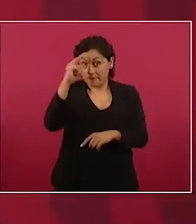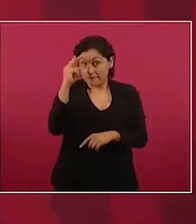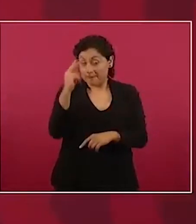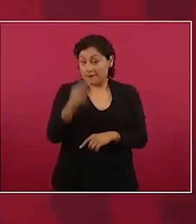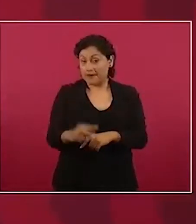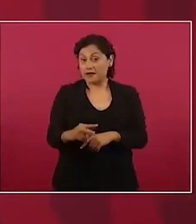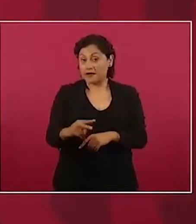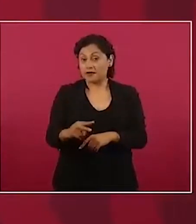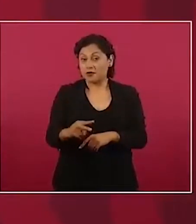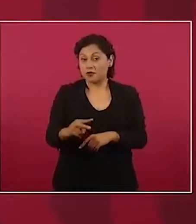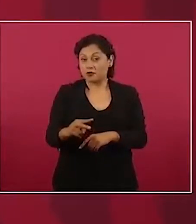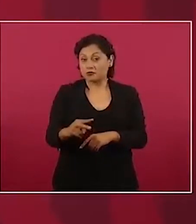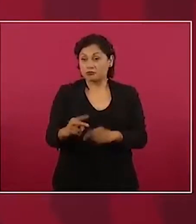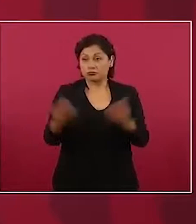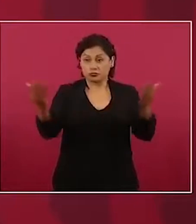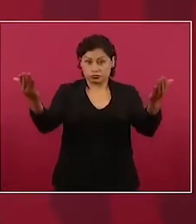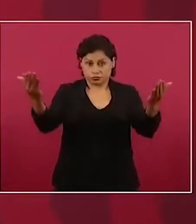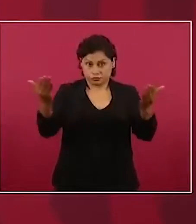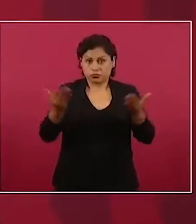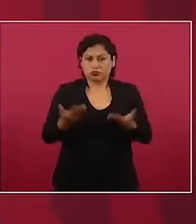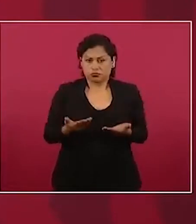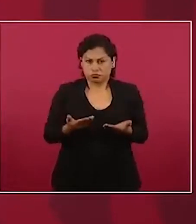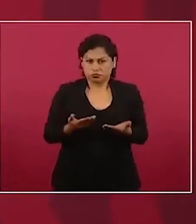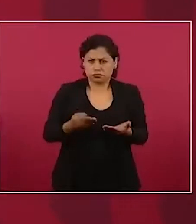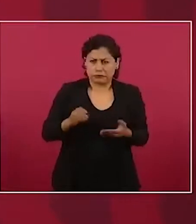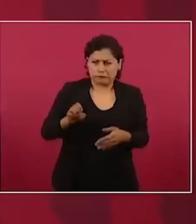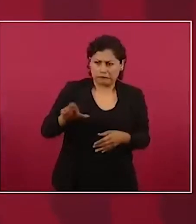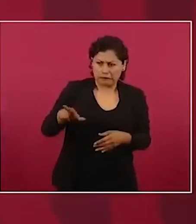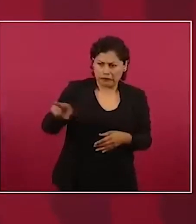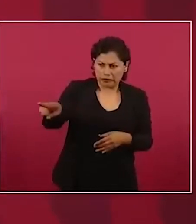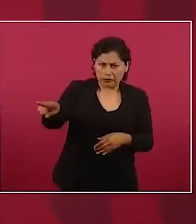le abre las puertas a sans